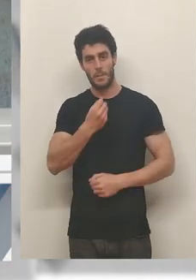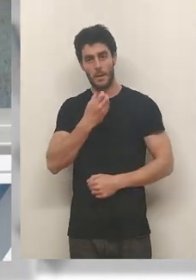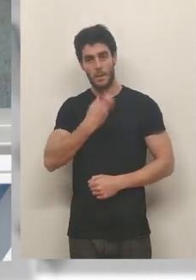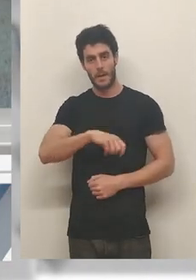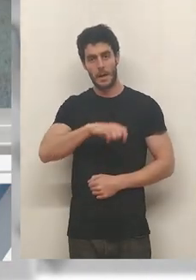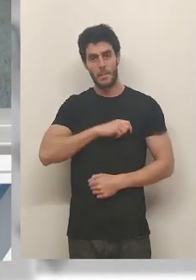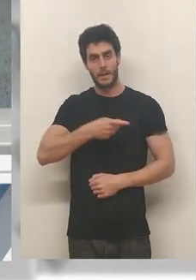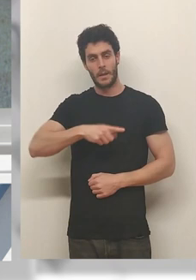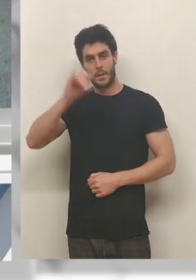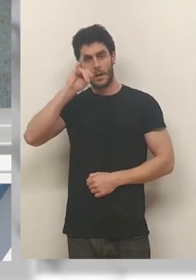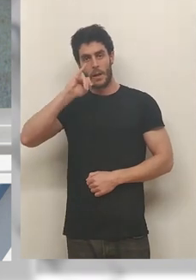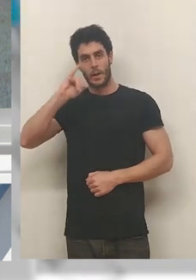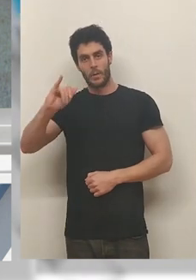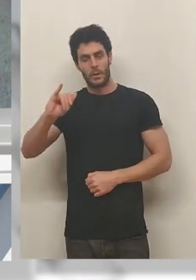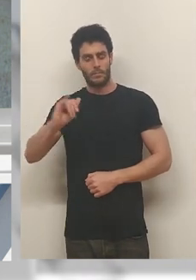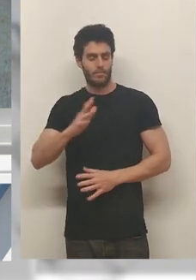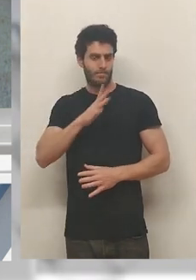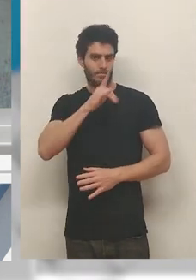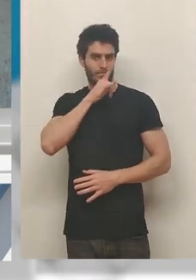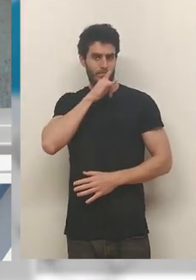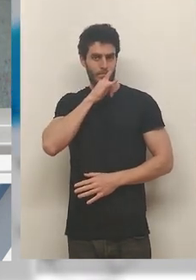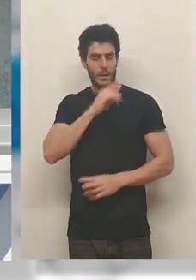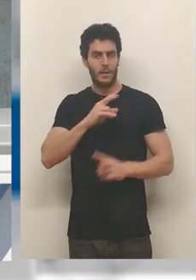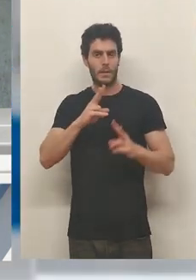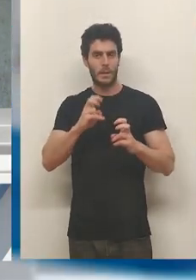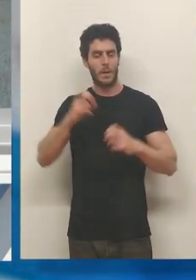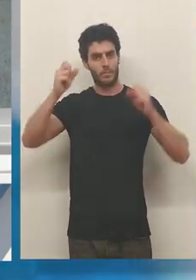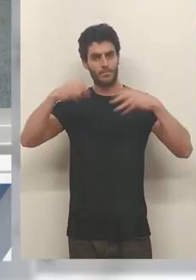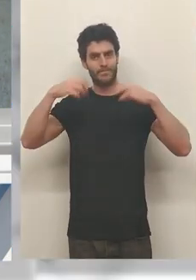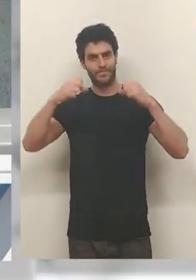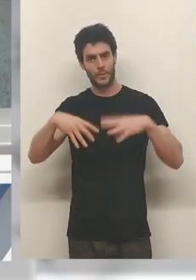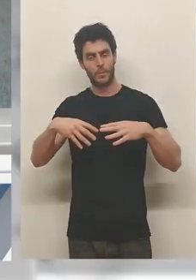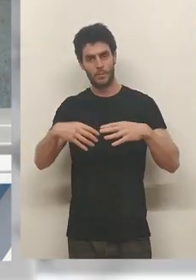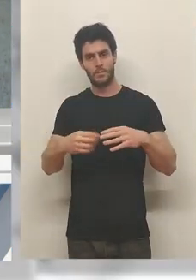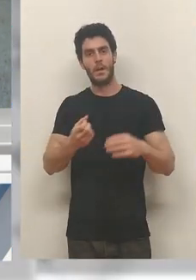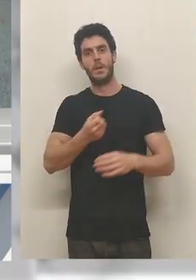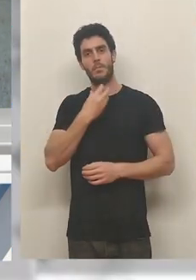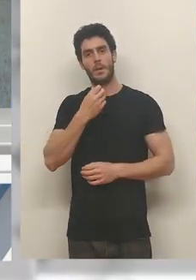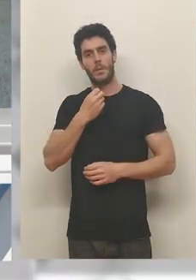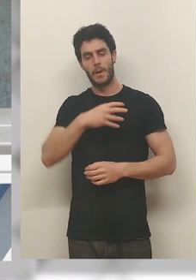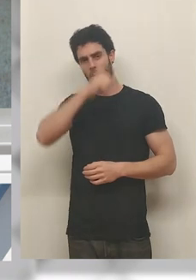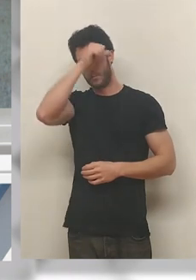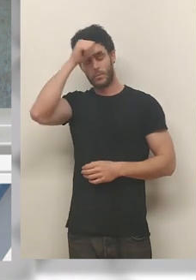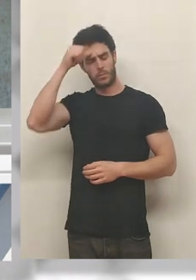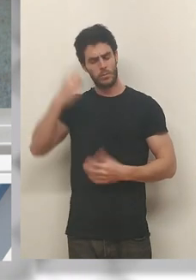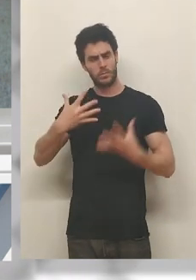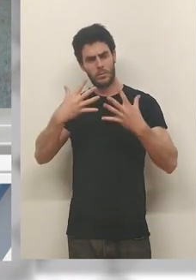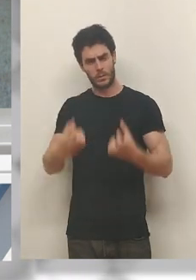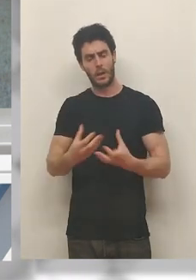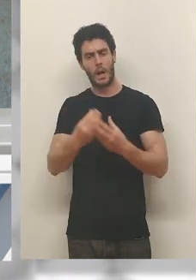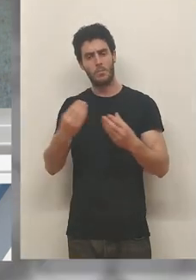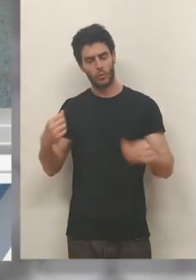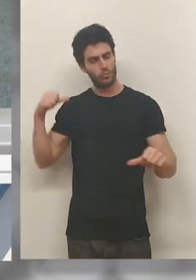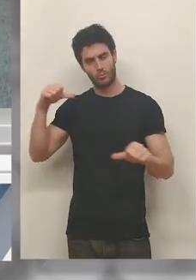El balance de la primavera tanto en España como en La Rioja es desolador en cuanto a precipitaciones se refiere. Hemos vivido una de las primaveras más